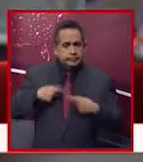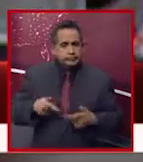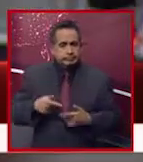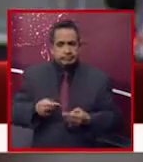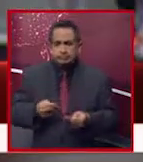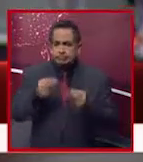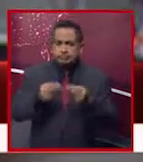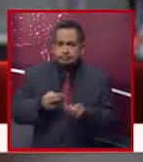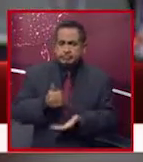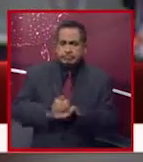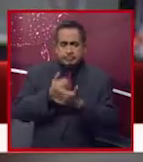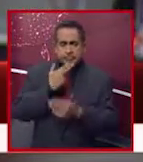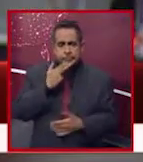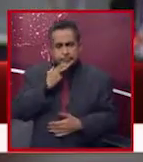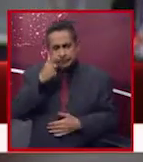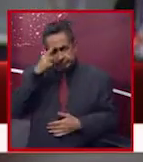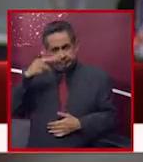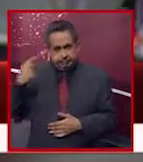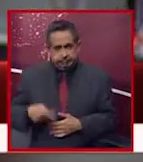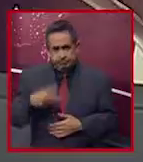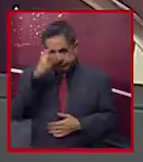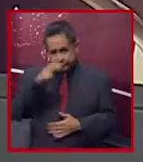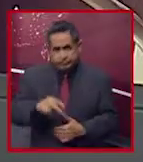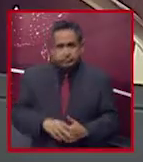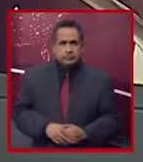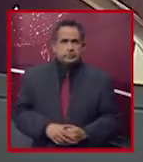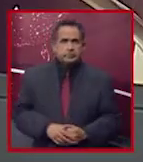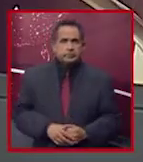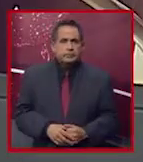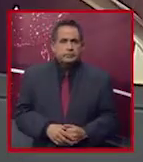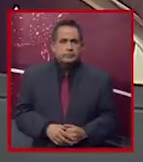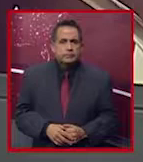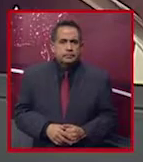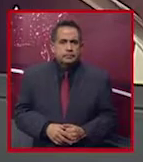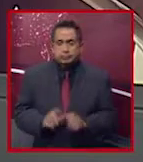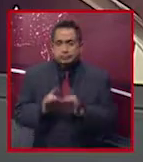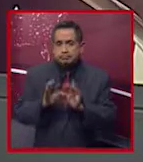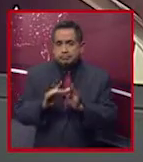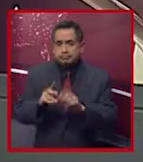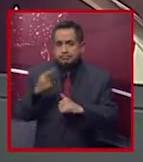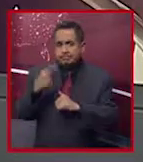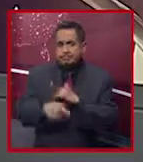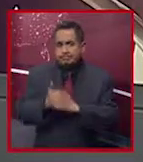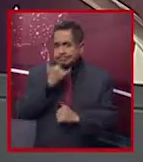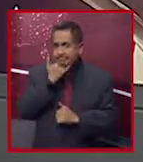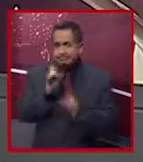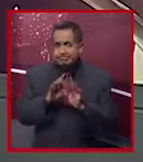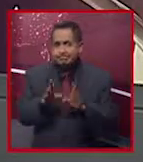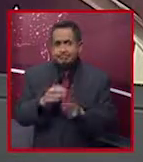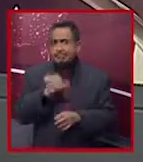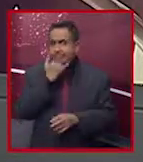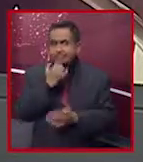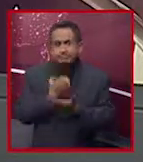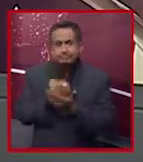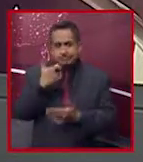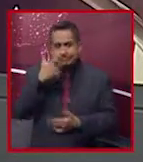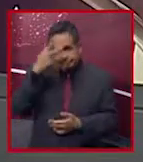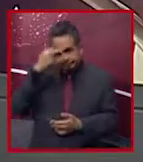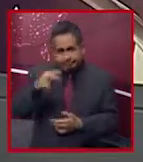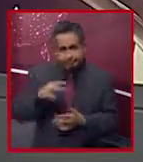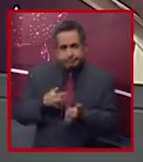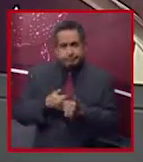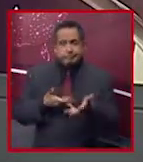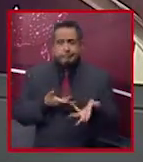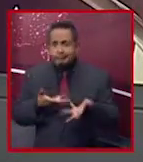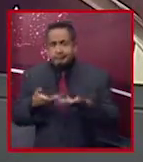mercados, particularmente para todos los mexicanos. En cuanto a los riesgos que pudieran afectar a la economía mexicana, entre ellos la